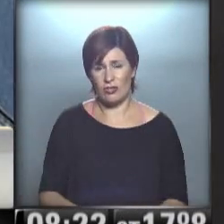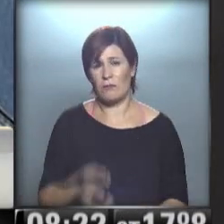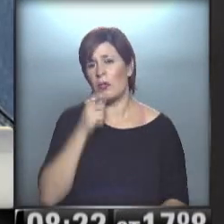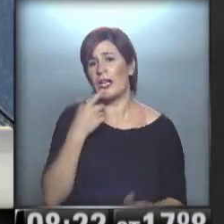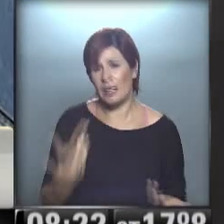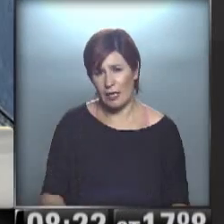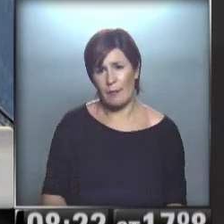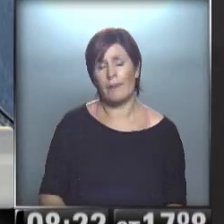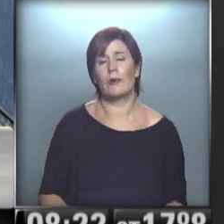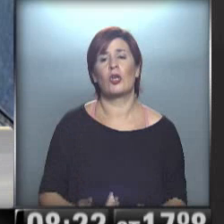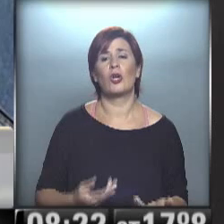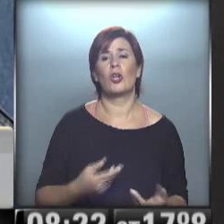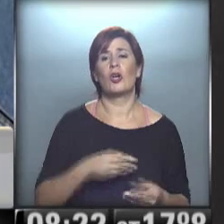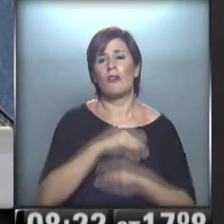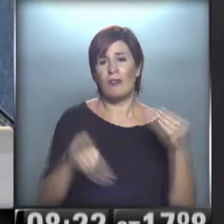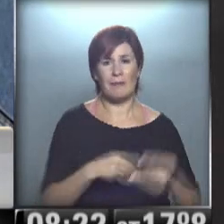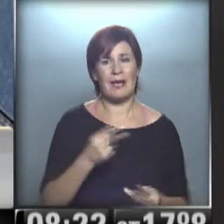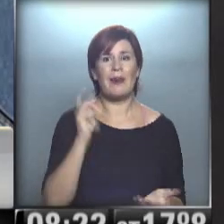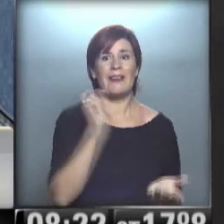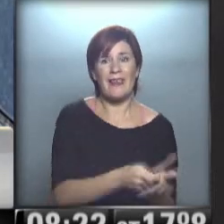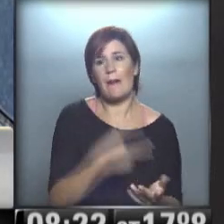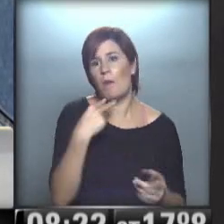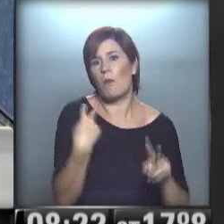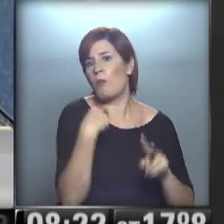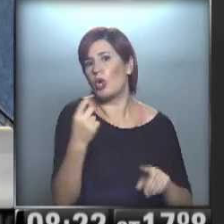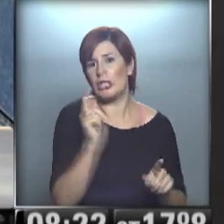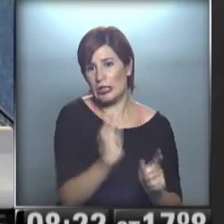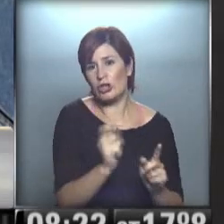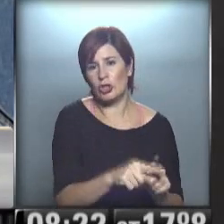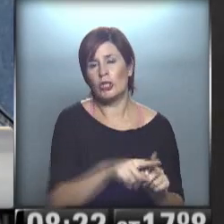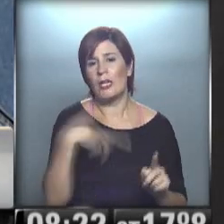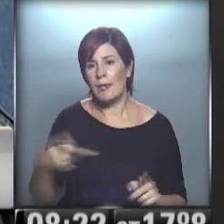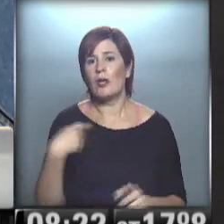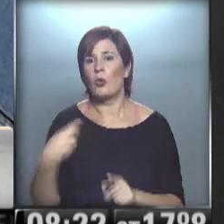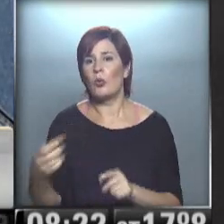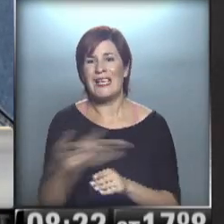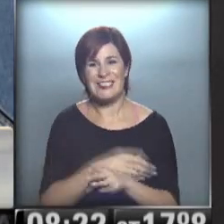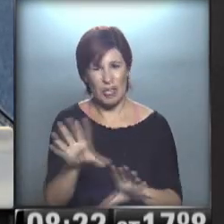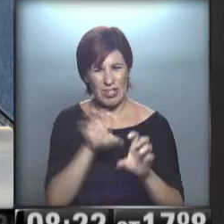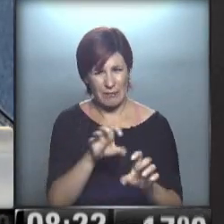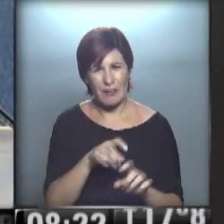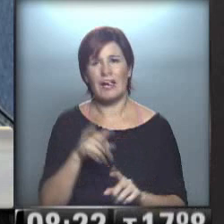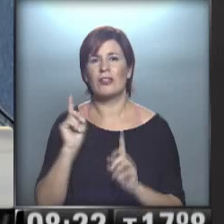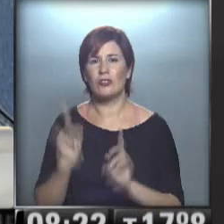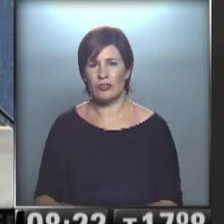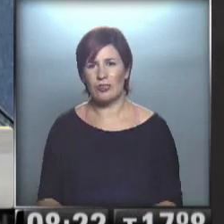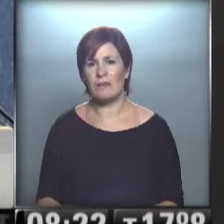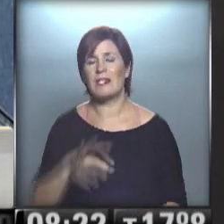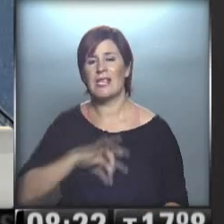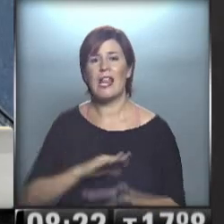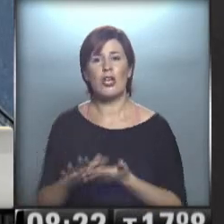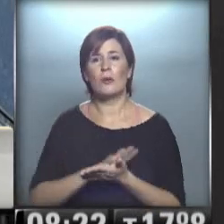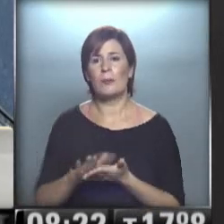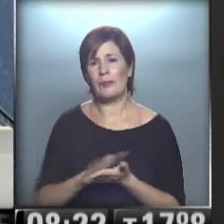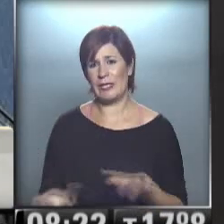por hijo hasta jubilación anticipada, hasta lo que significa el haber jubilatorio mínimo, que en la República Argentina es el más alto de